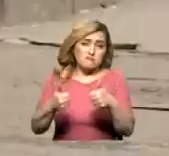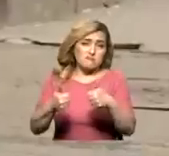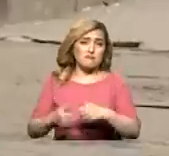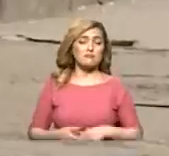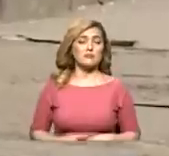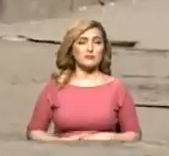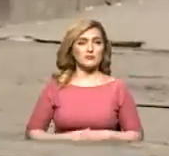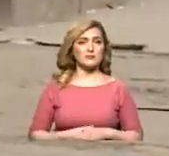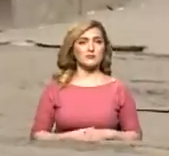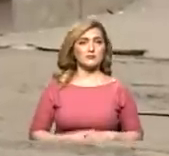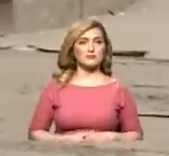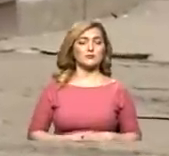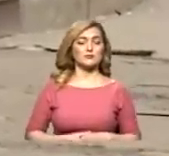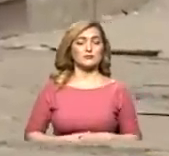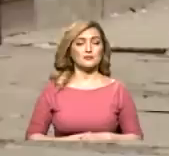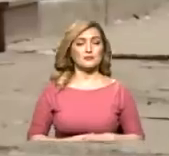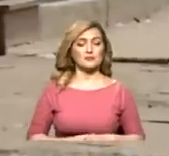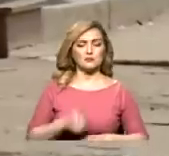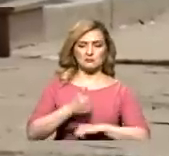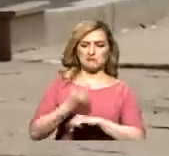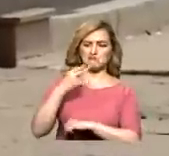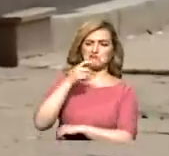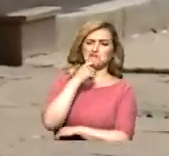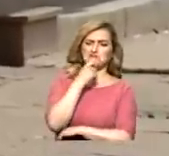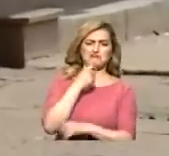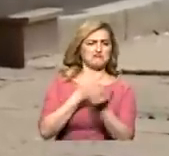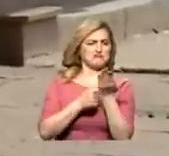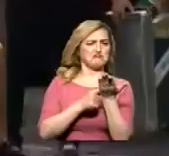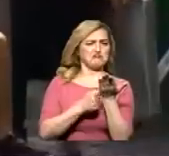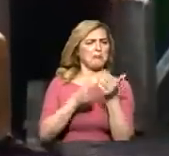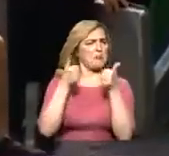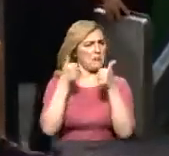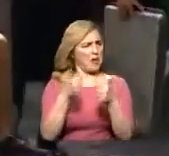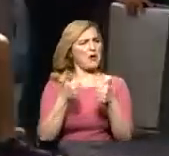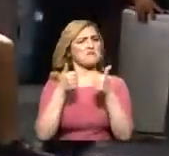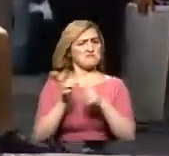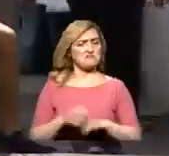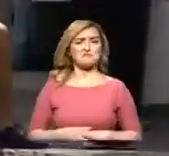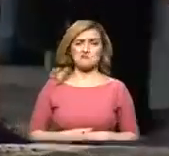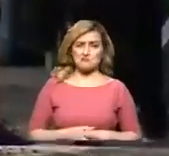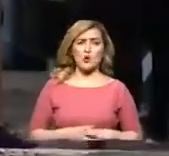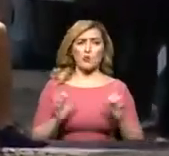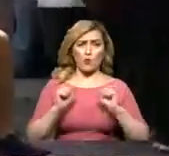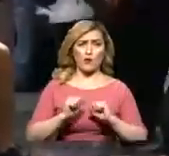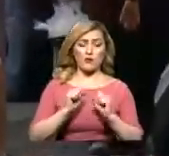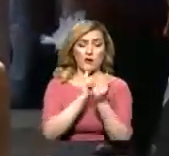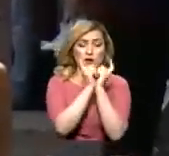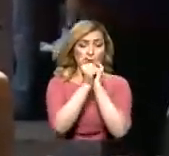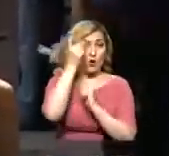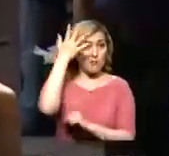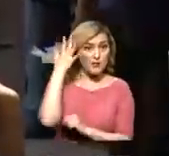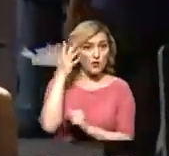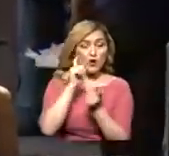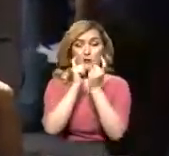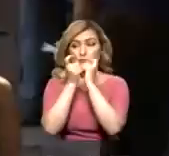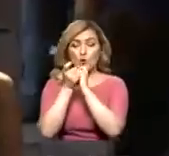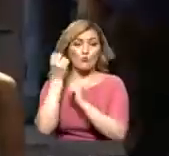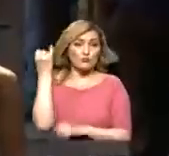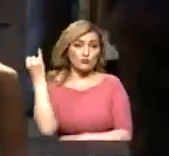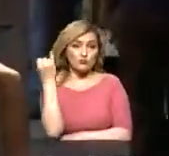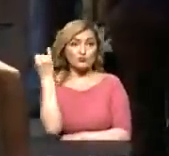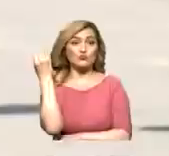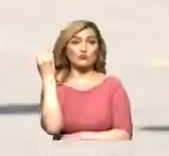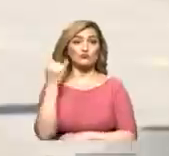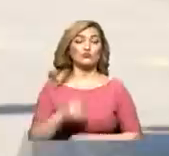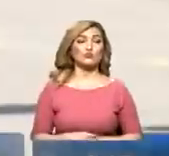Precisamente esta realidad hace que las autoridades en Daule manejen ahora la opción de dar un paso más, ir del